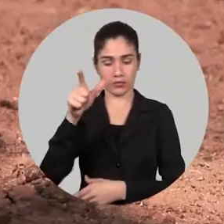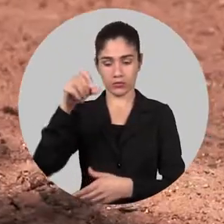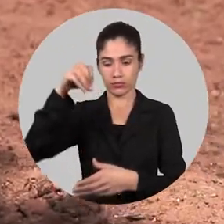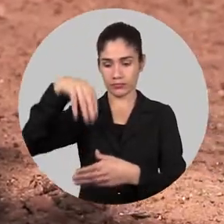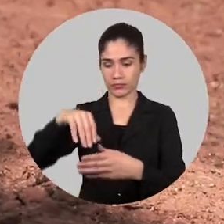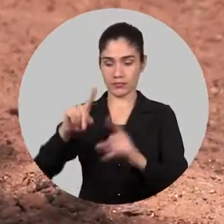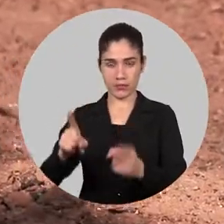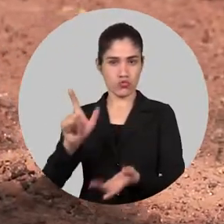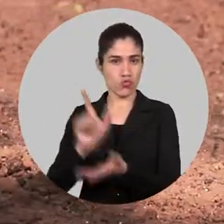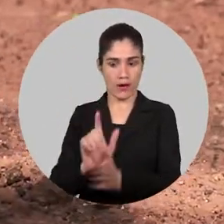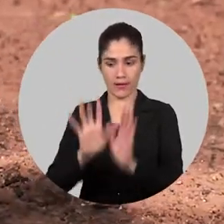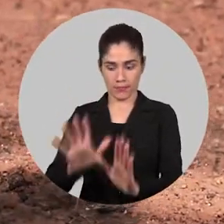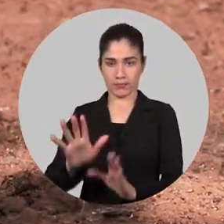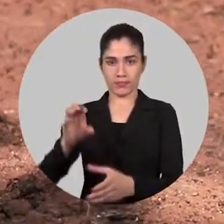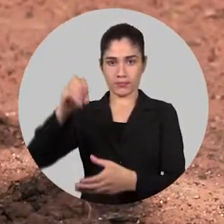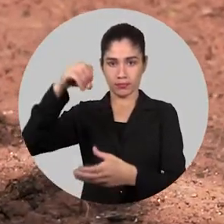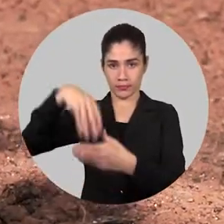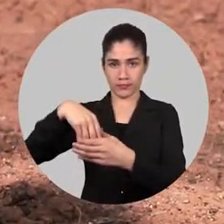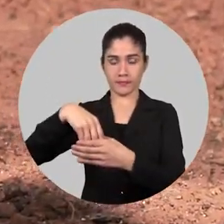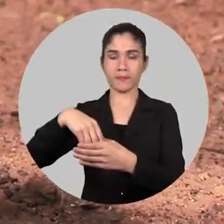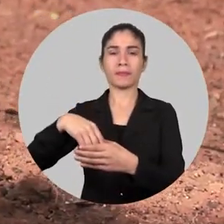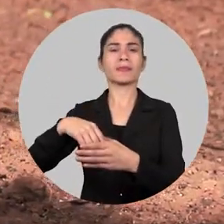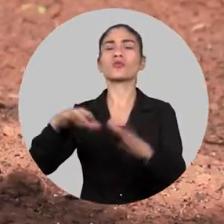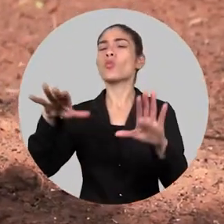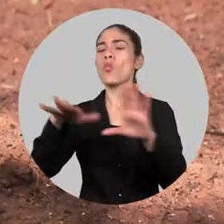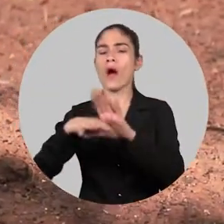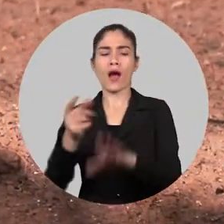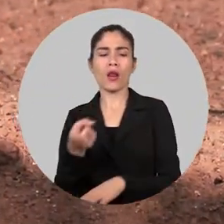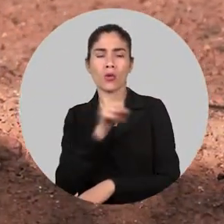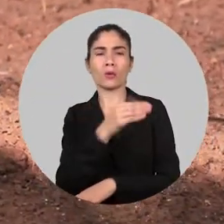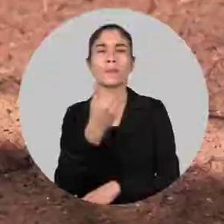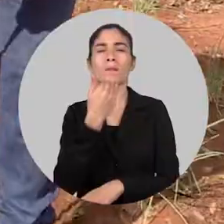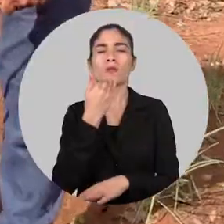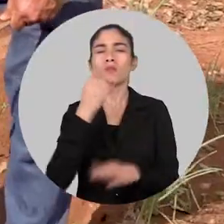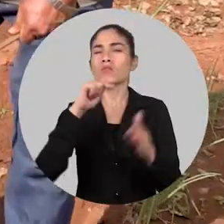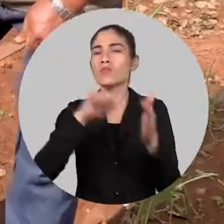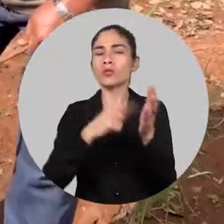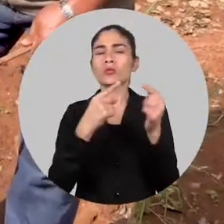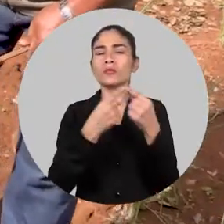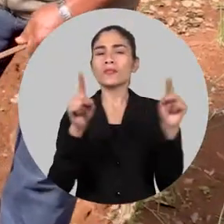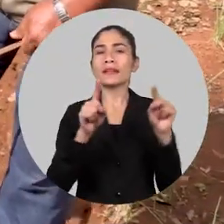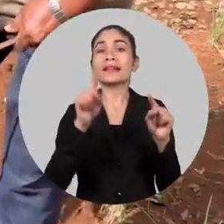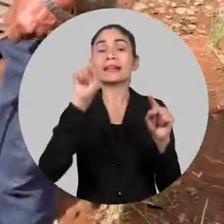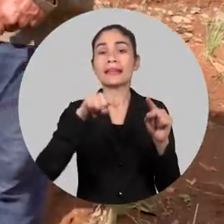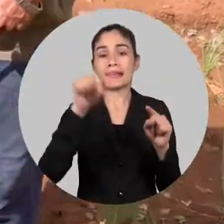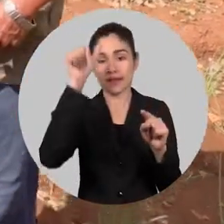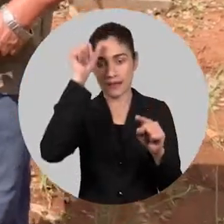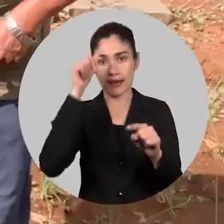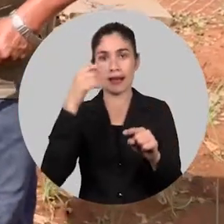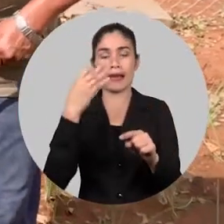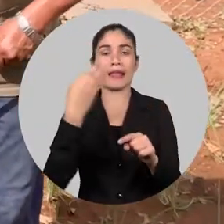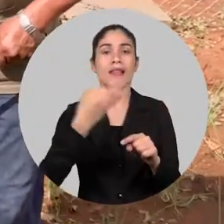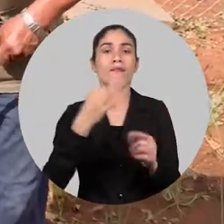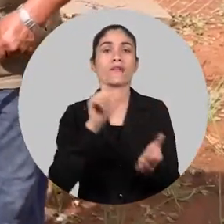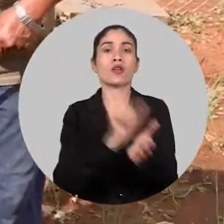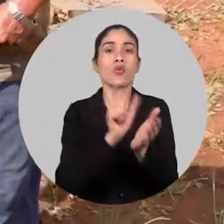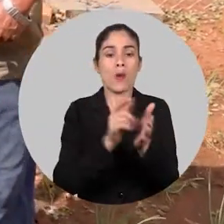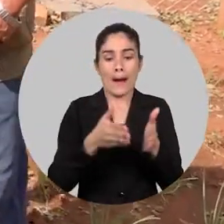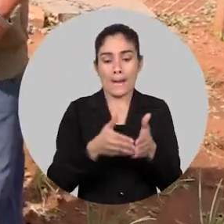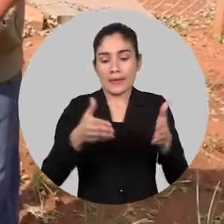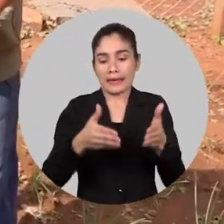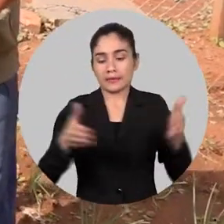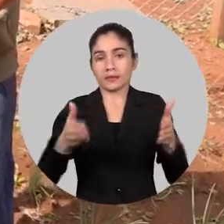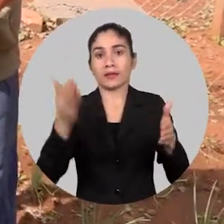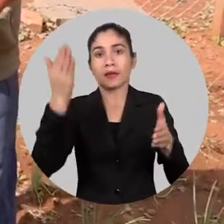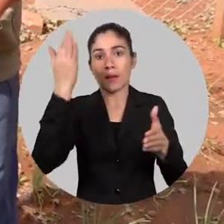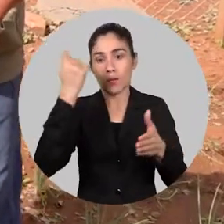directa agua. El mismo procedimiento, solo ñambo tu chami, eso es la y y gilera o yuhewi, porque ella queda asadita, ya me